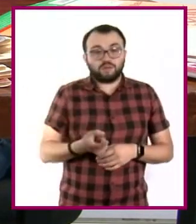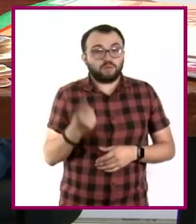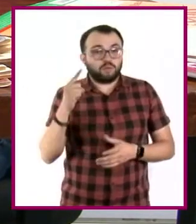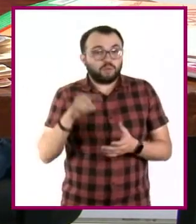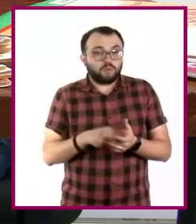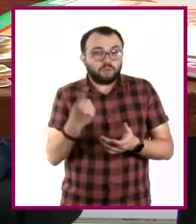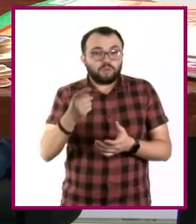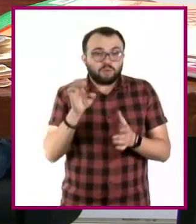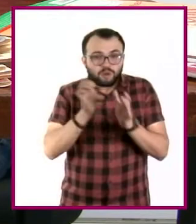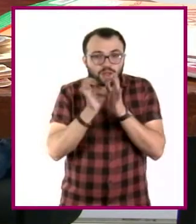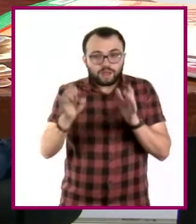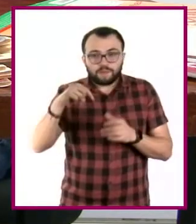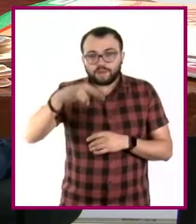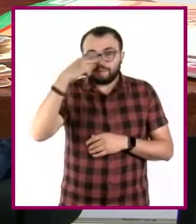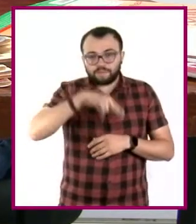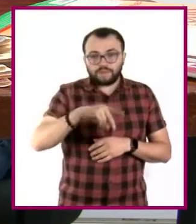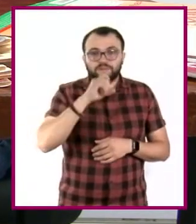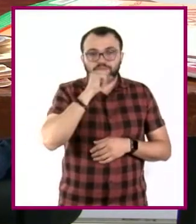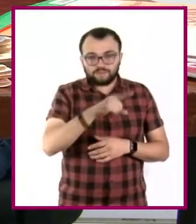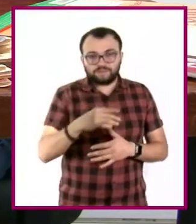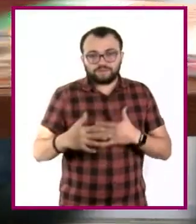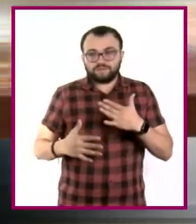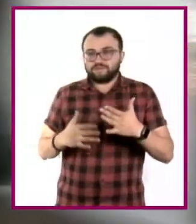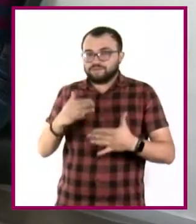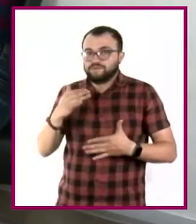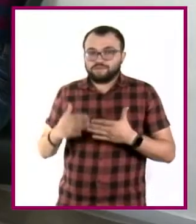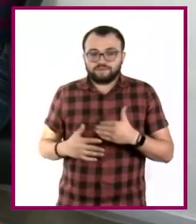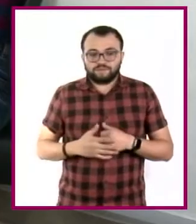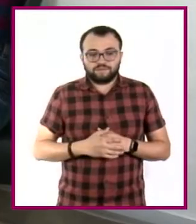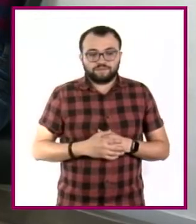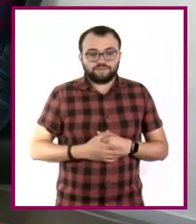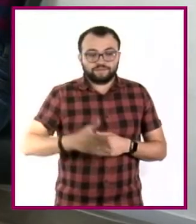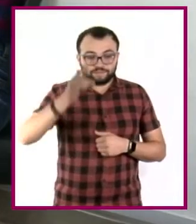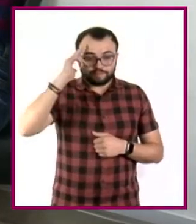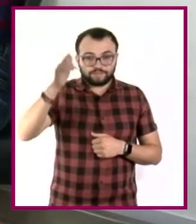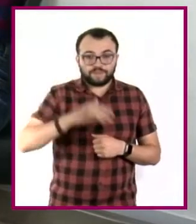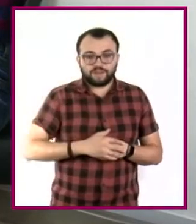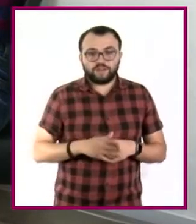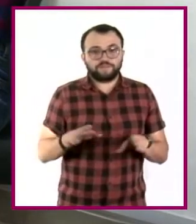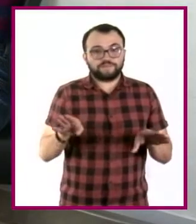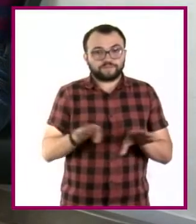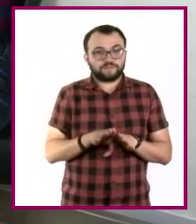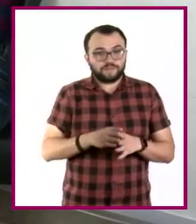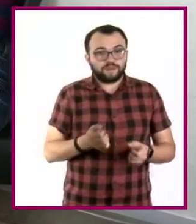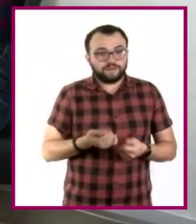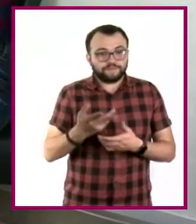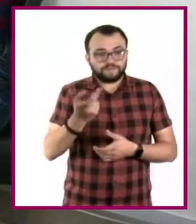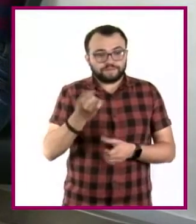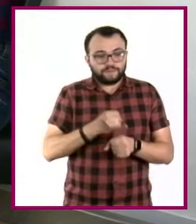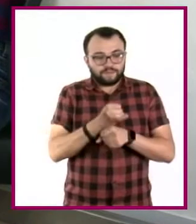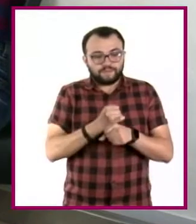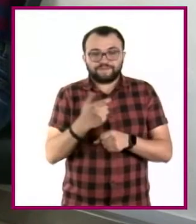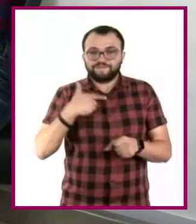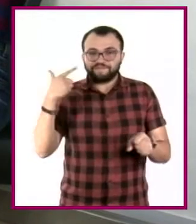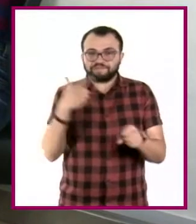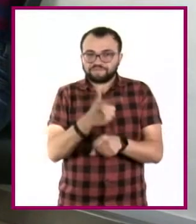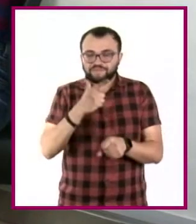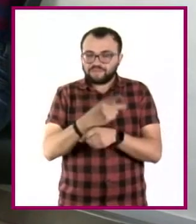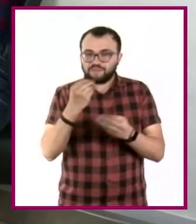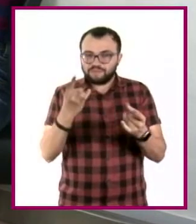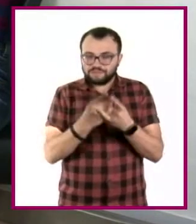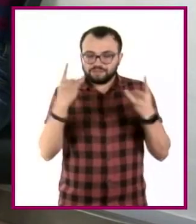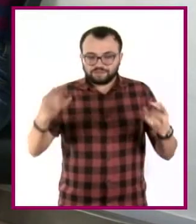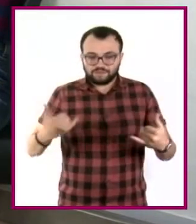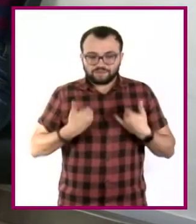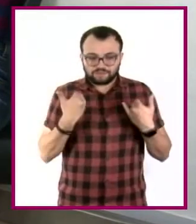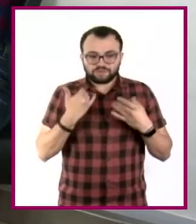varios ejemplos de mexicanos en el campo de la robótica. Hola, chicos, ¿cómo van con la investigación? Descubrimos muchas historias de jóvenes